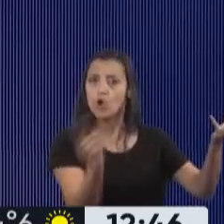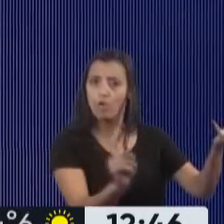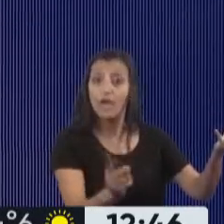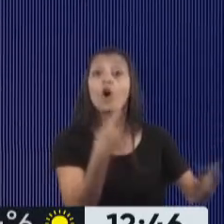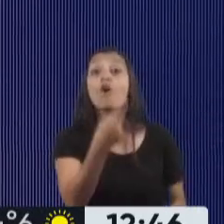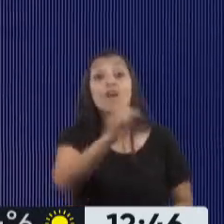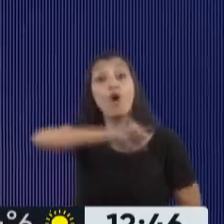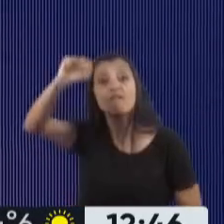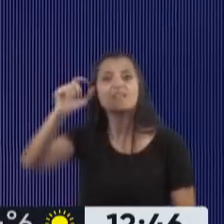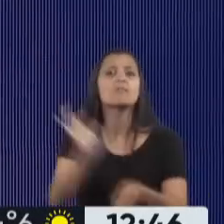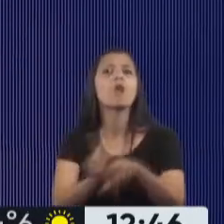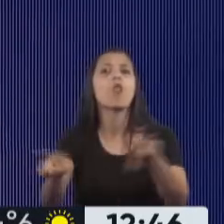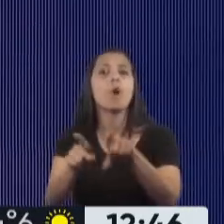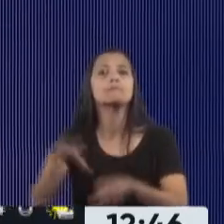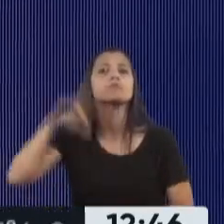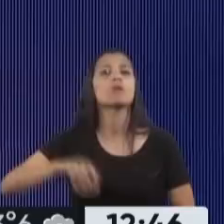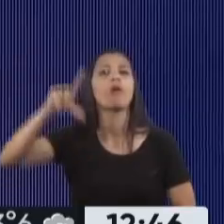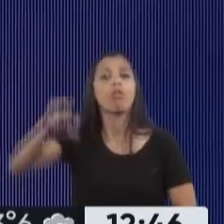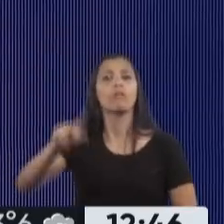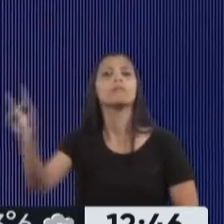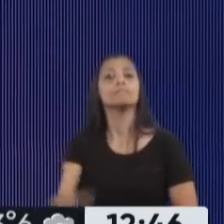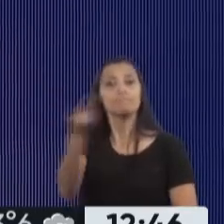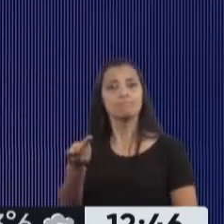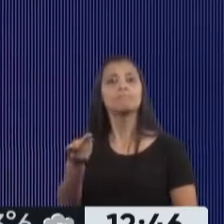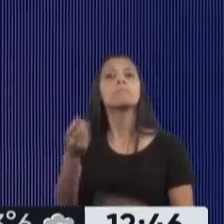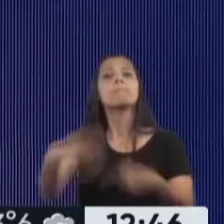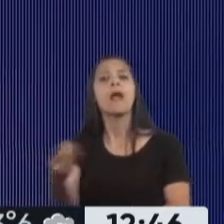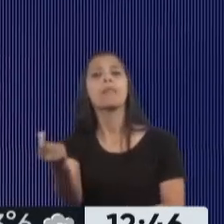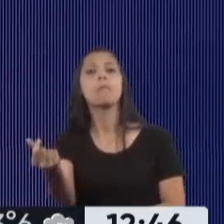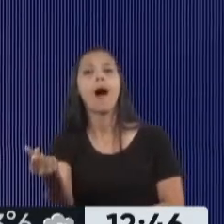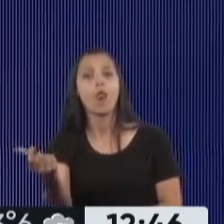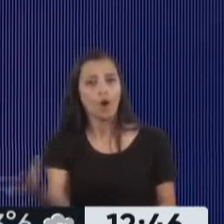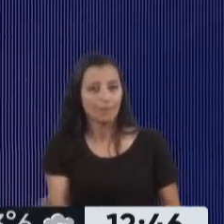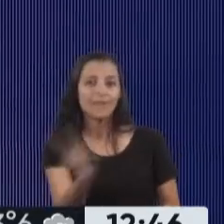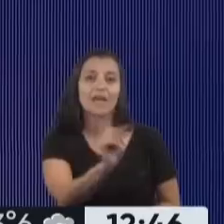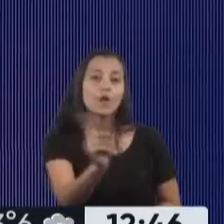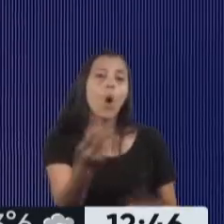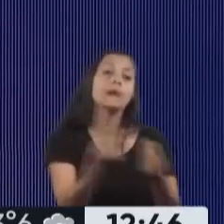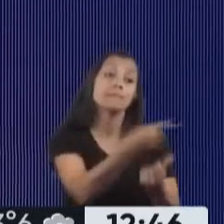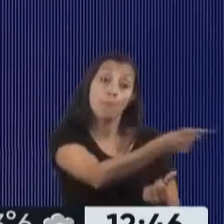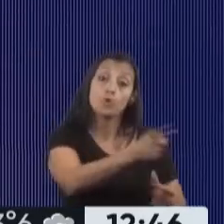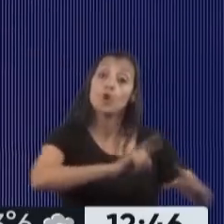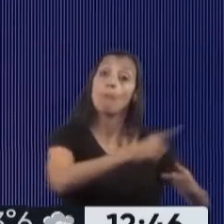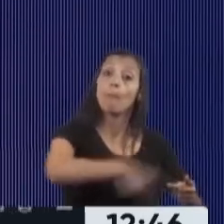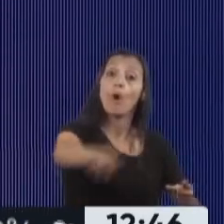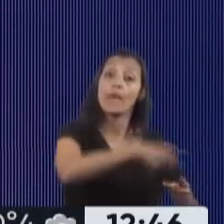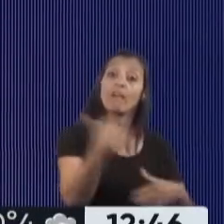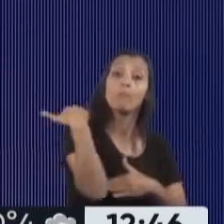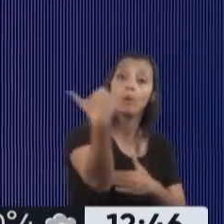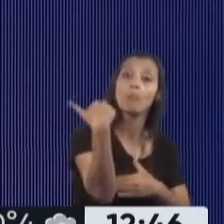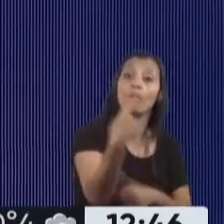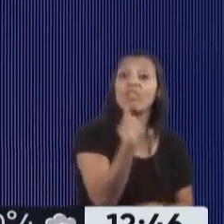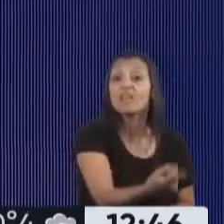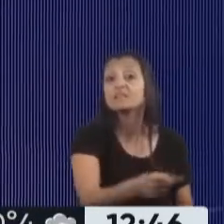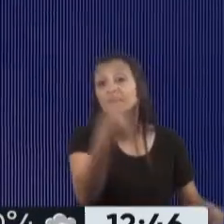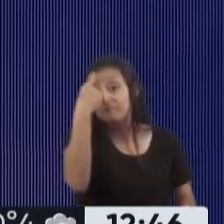poder adquisitivo del dinero. Es decir, no tengo ese mal hábito de muchos políticos que